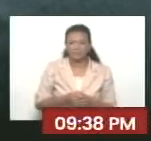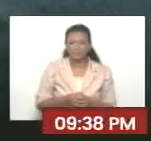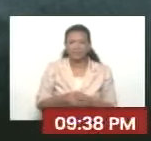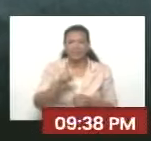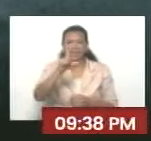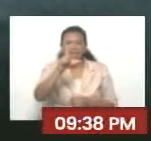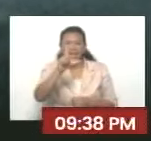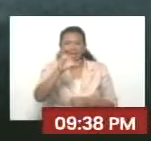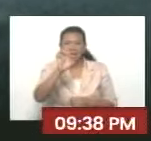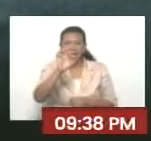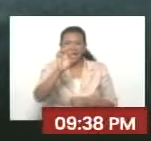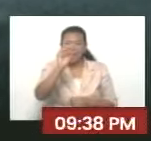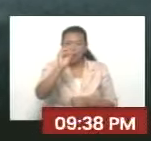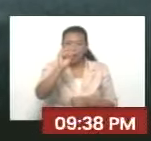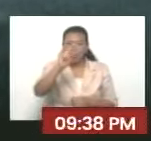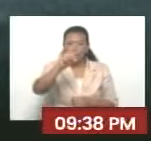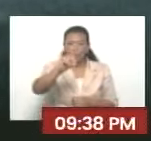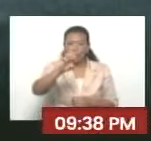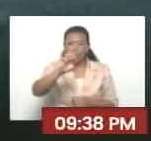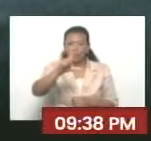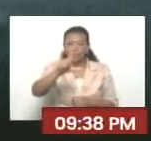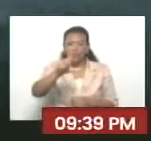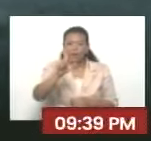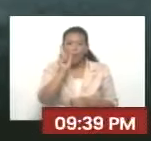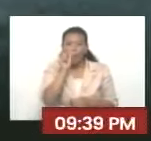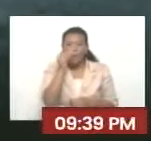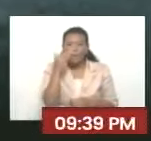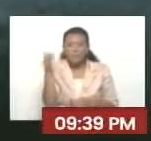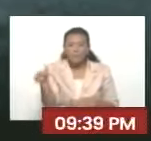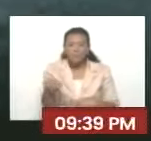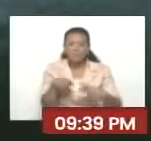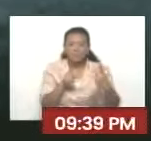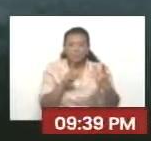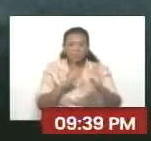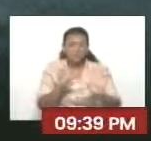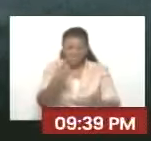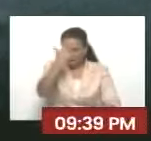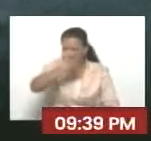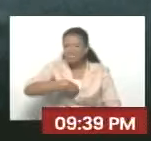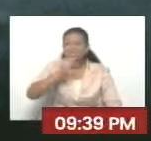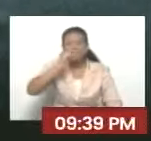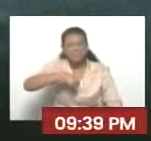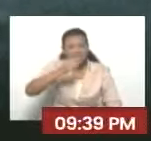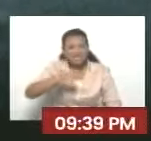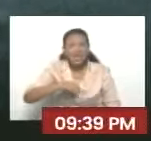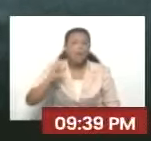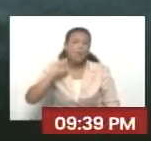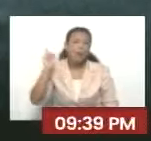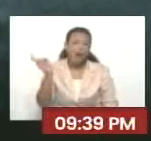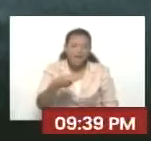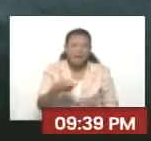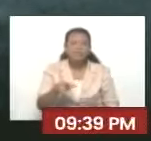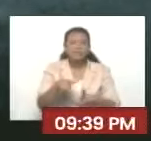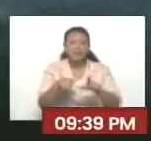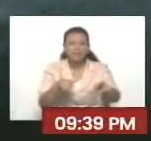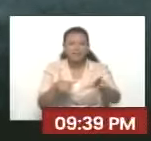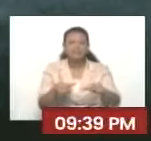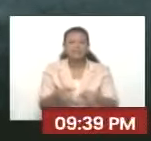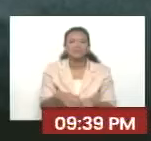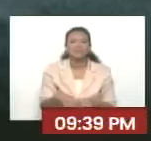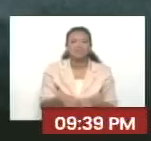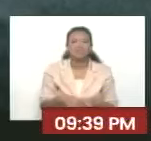Leonel Velázquez. Está, el mismo que en este caso. Estás allá en Guarena, en las